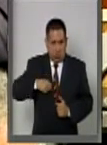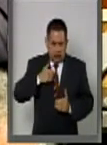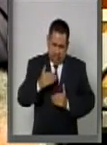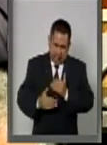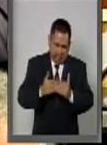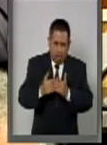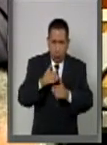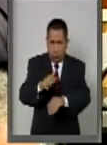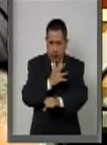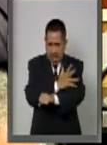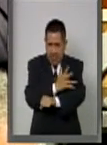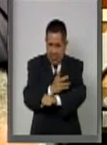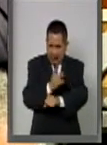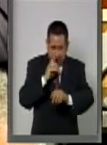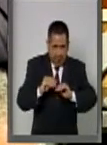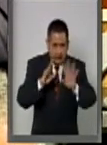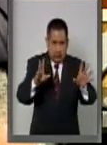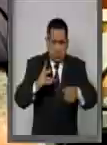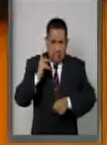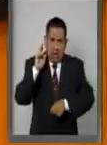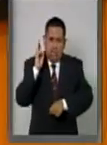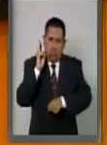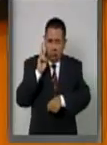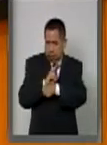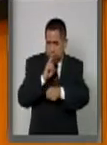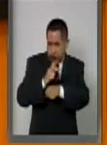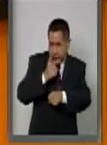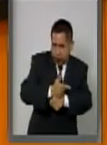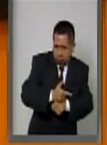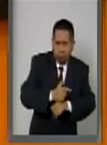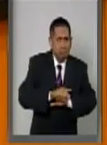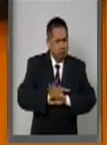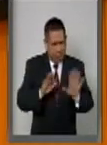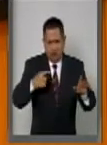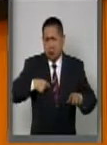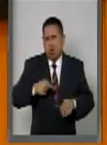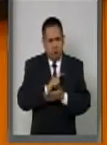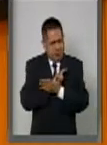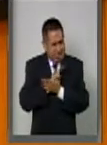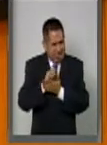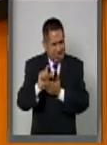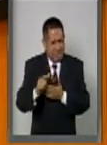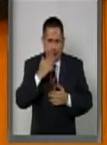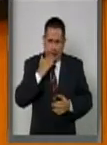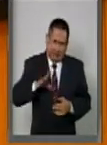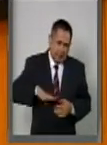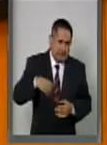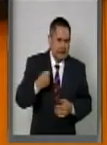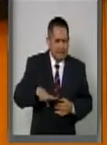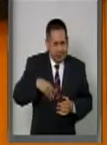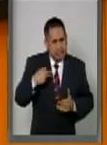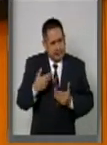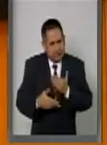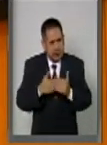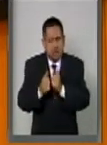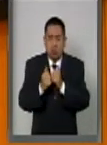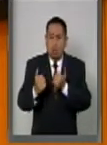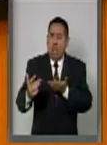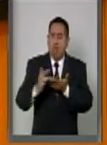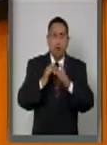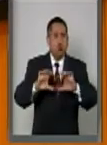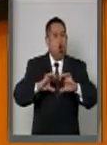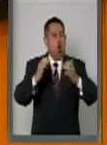materia de transparencia y de fiscalización. Hemos hecho un esfuerzo relevante con el apoyo del